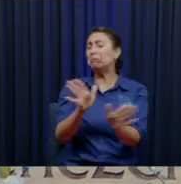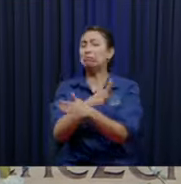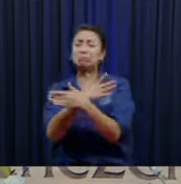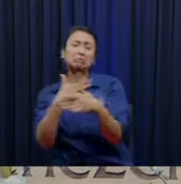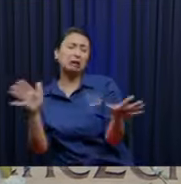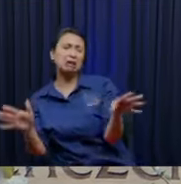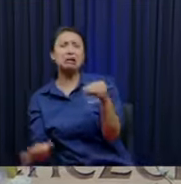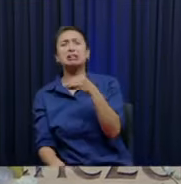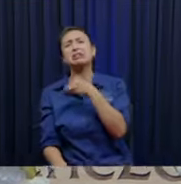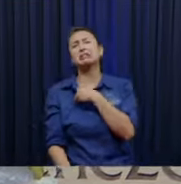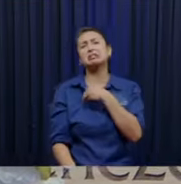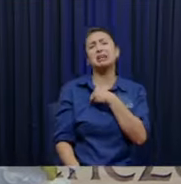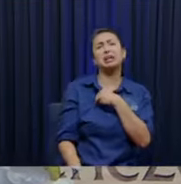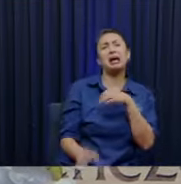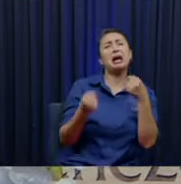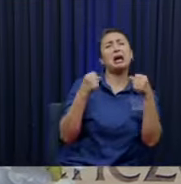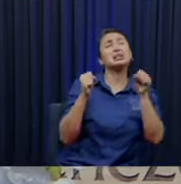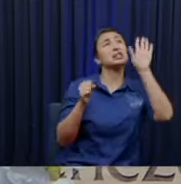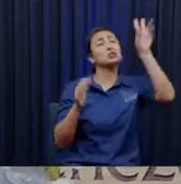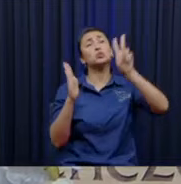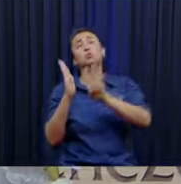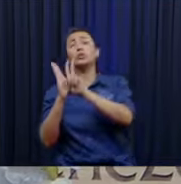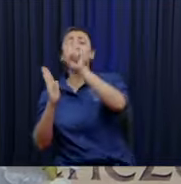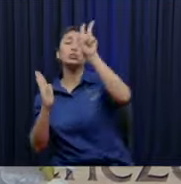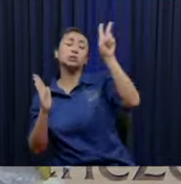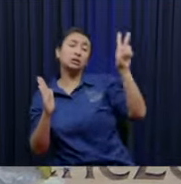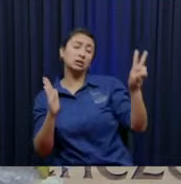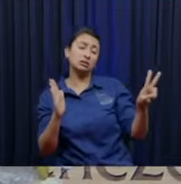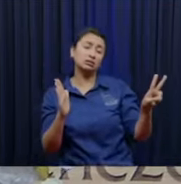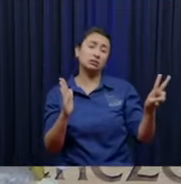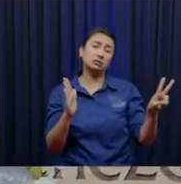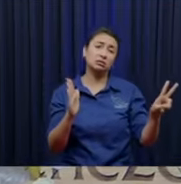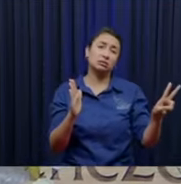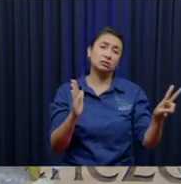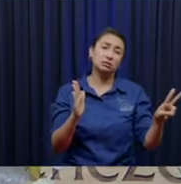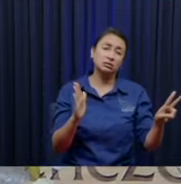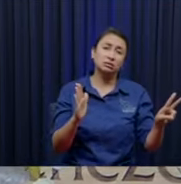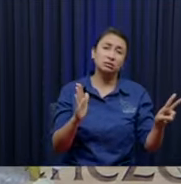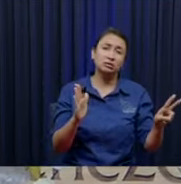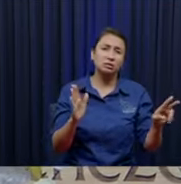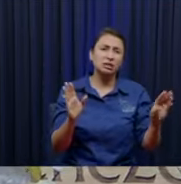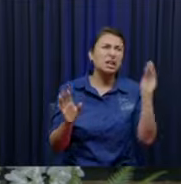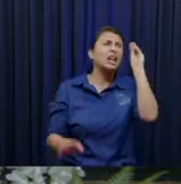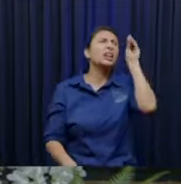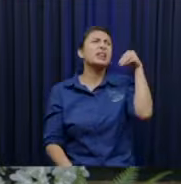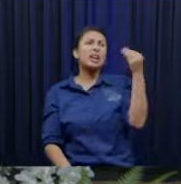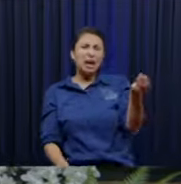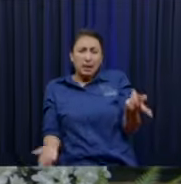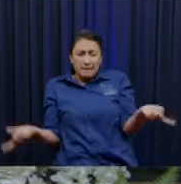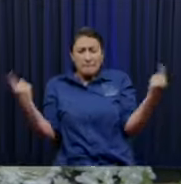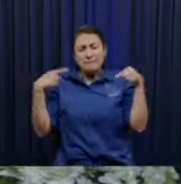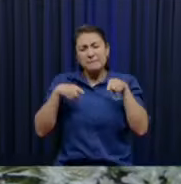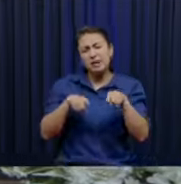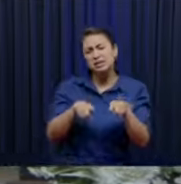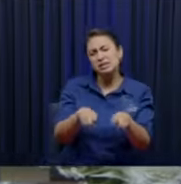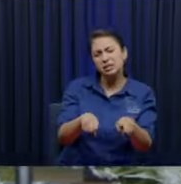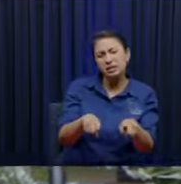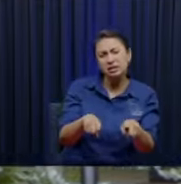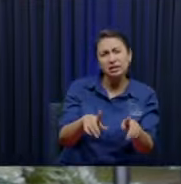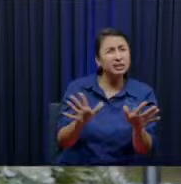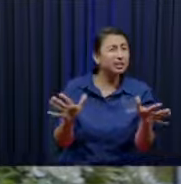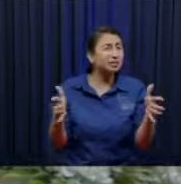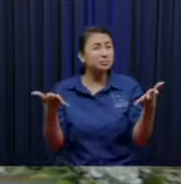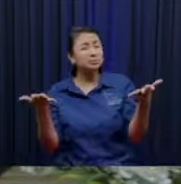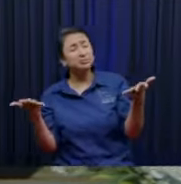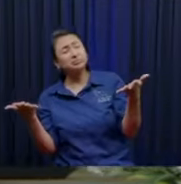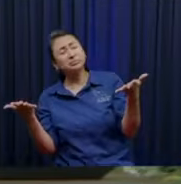Es uno que dice, ¿qué sería sin el monte del Calvario? Sí, yo